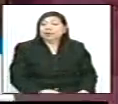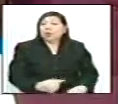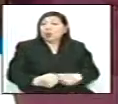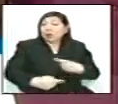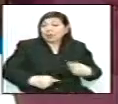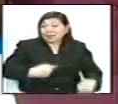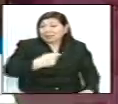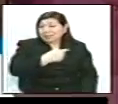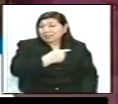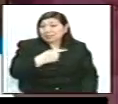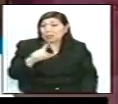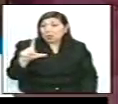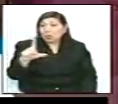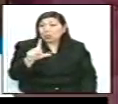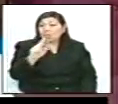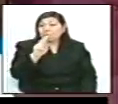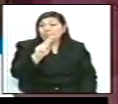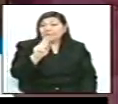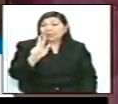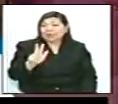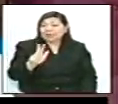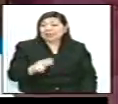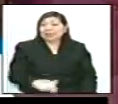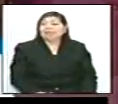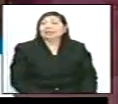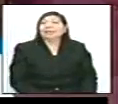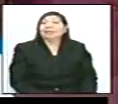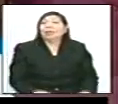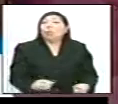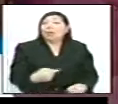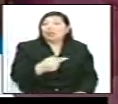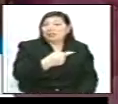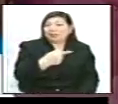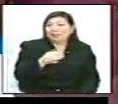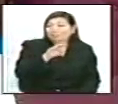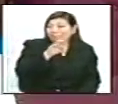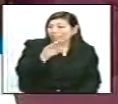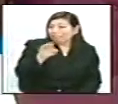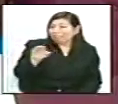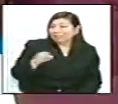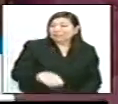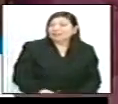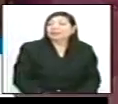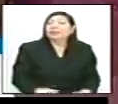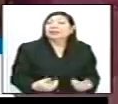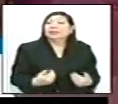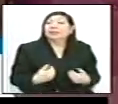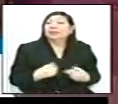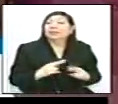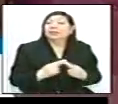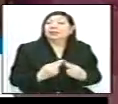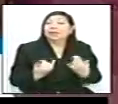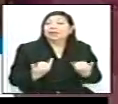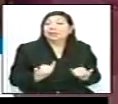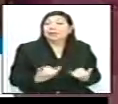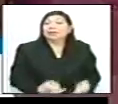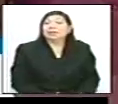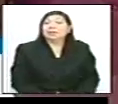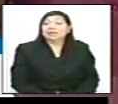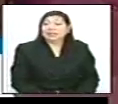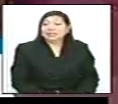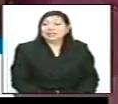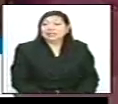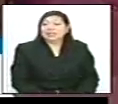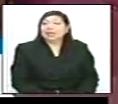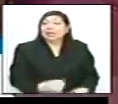siguiente semana, el lunes 23, aún siendo semana de representación, tendremos una sesión aquí para que